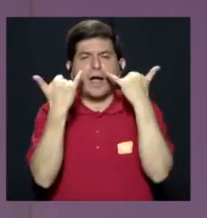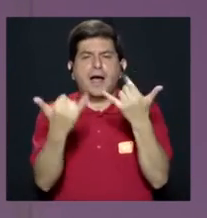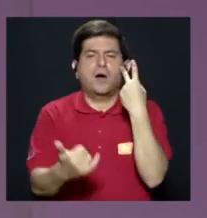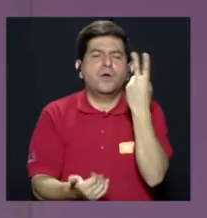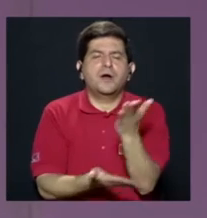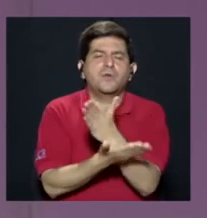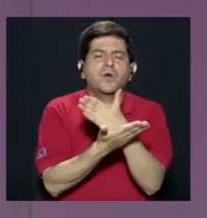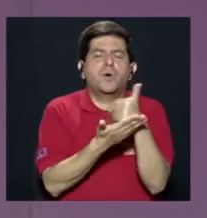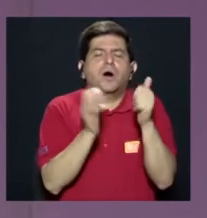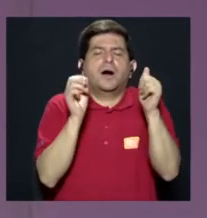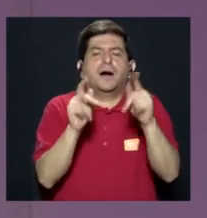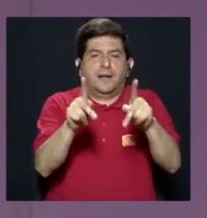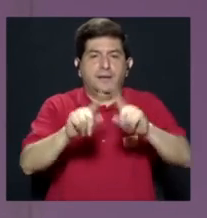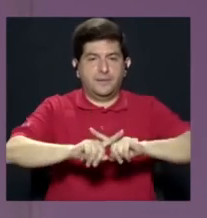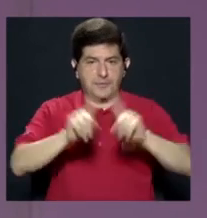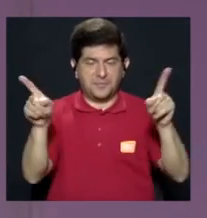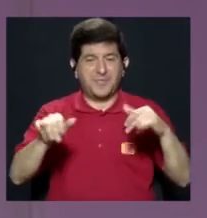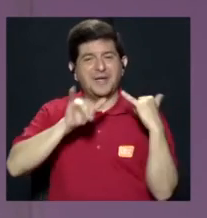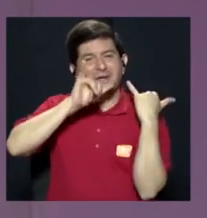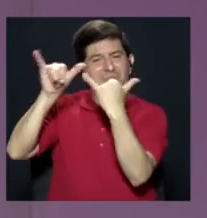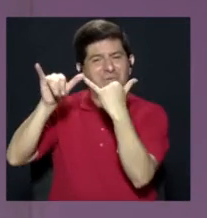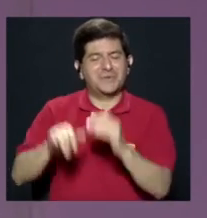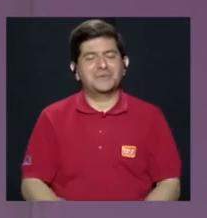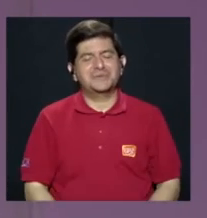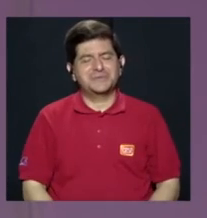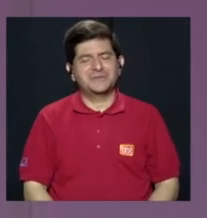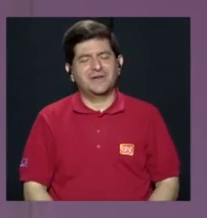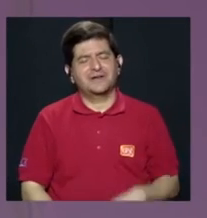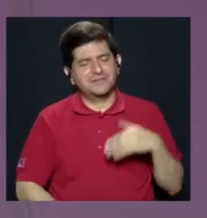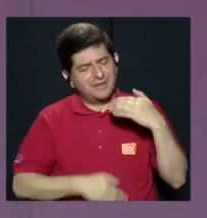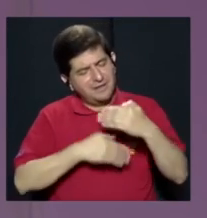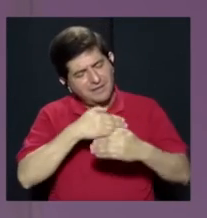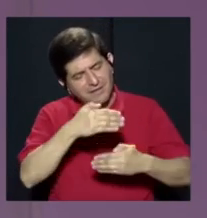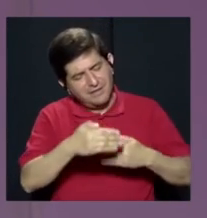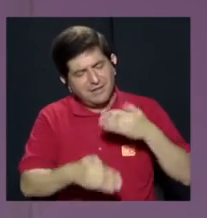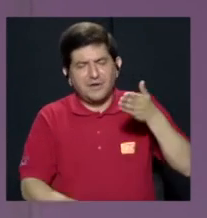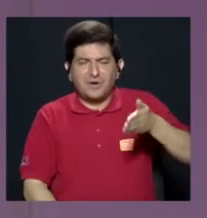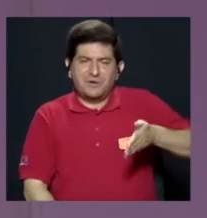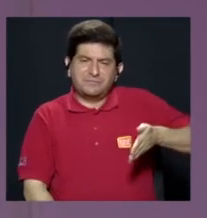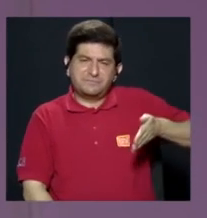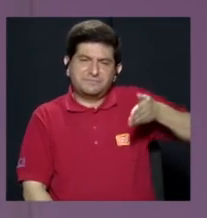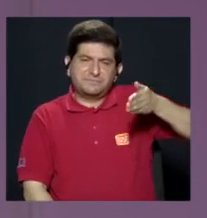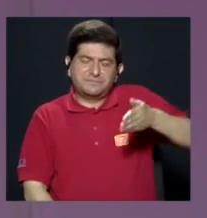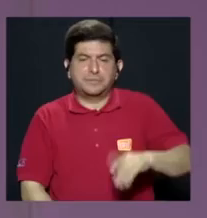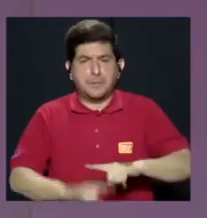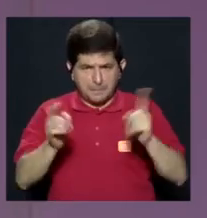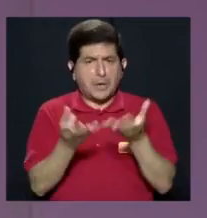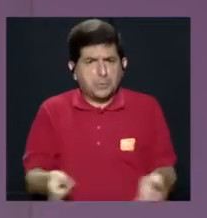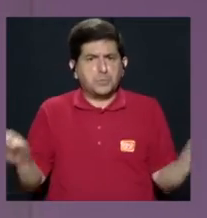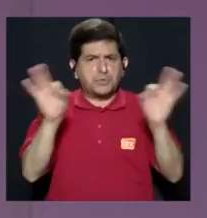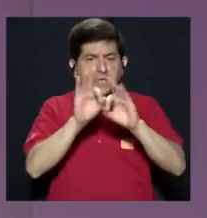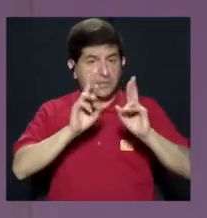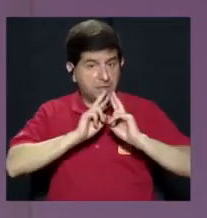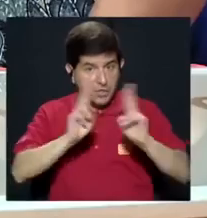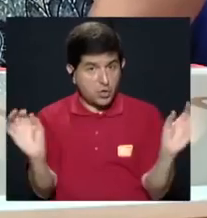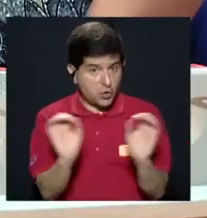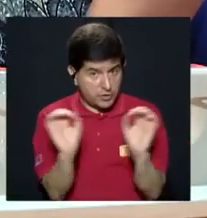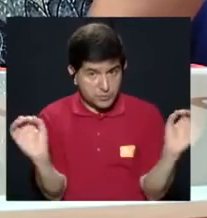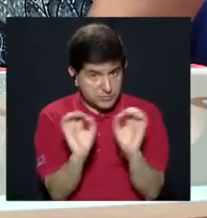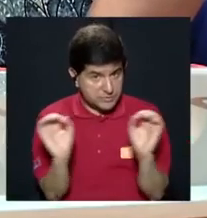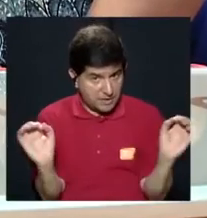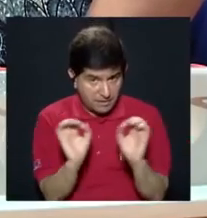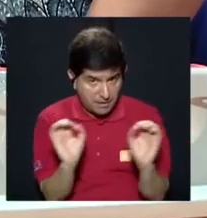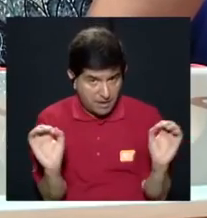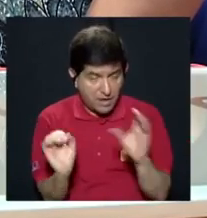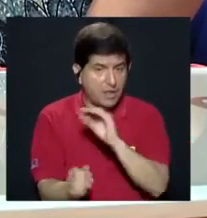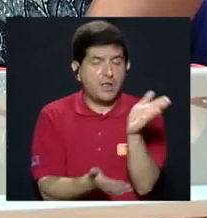de luz, pero siempre las denuncias son un poquito largas, son tediosas, más vale la pena. ¿No le han respondido absolutamente nada